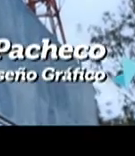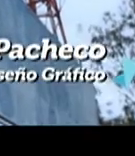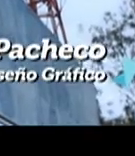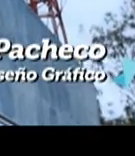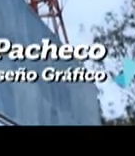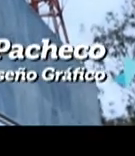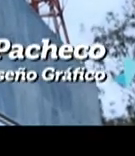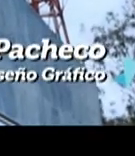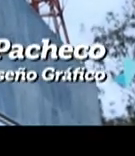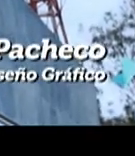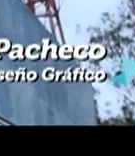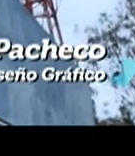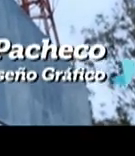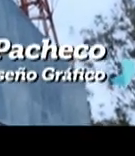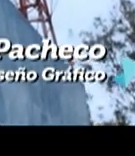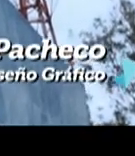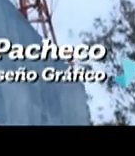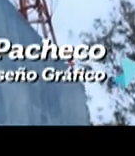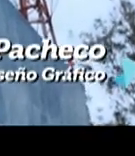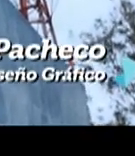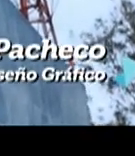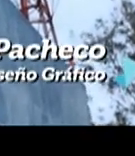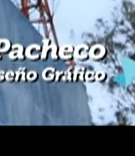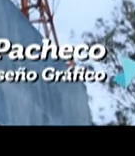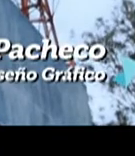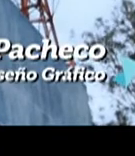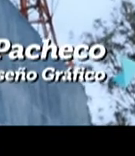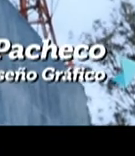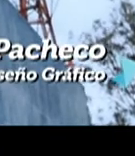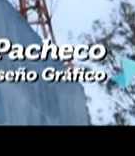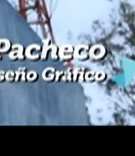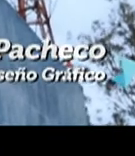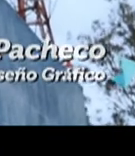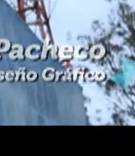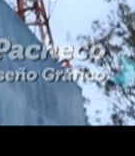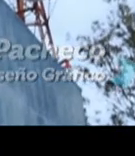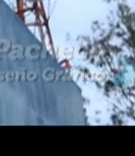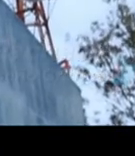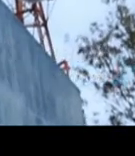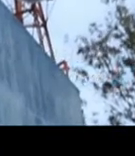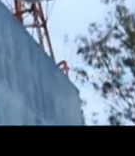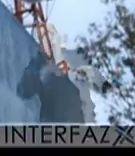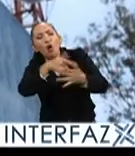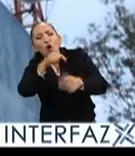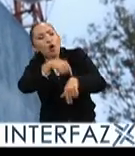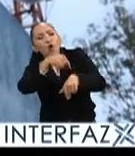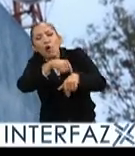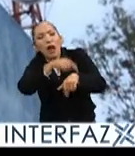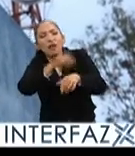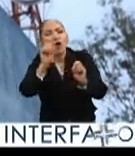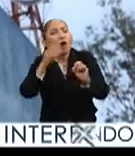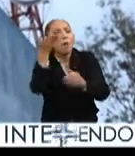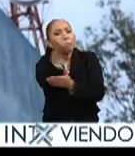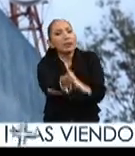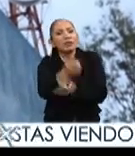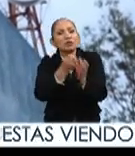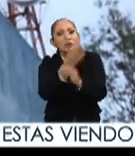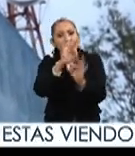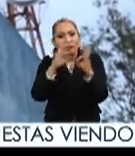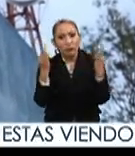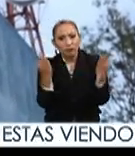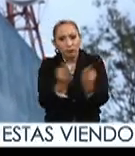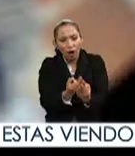otros son comentarios de felicitaciones o dudas sobre los horarios o solicitud de nuevos